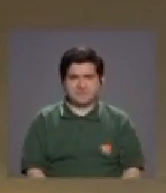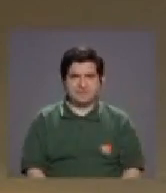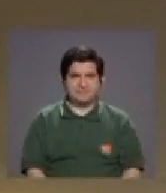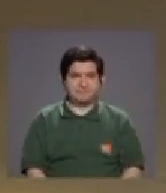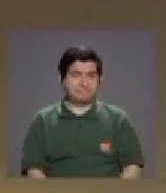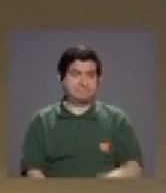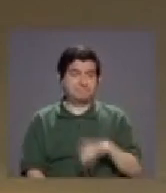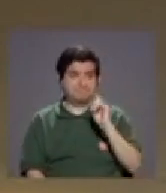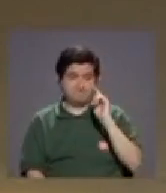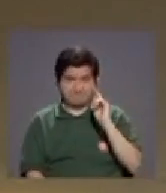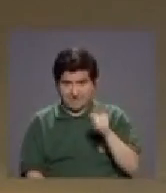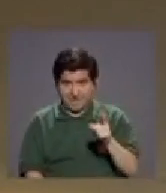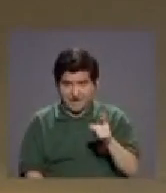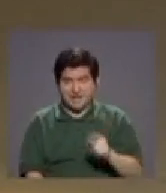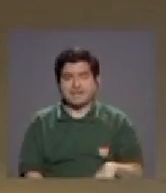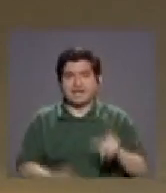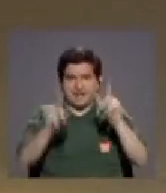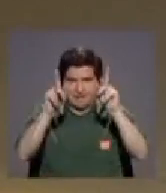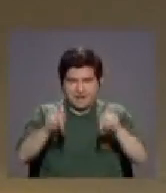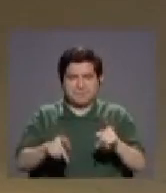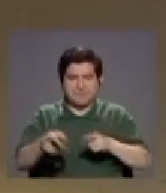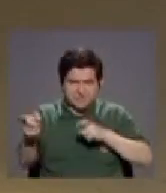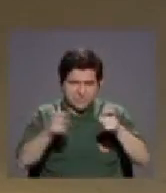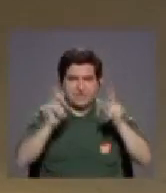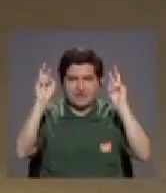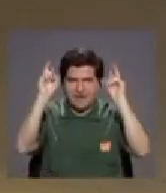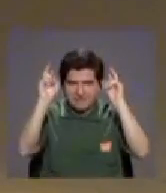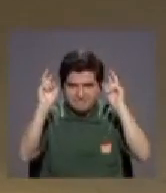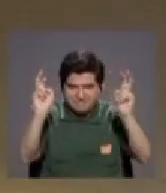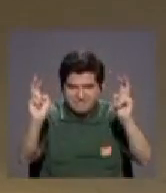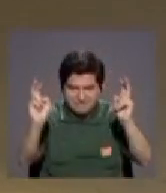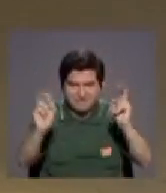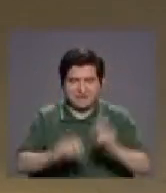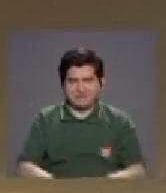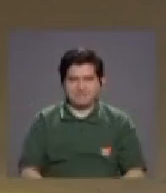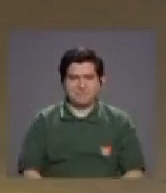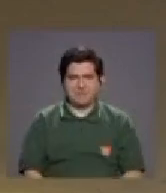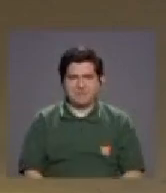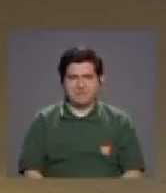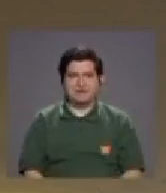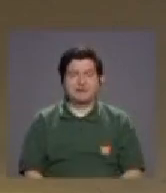es quien maneja el tema de